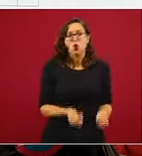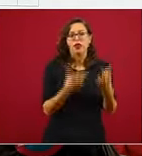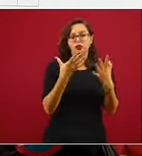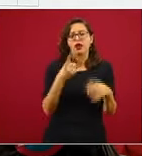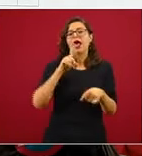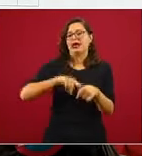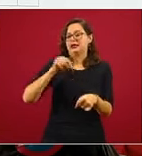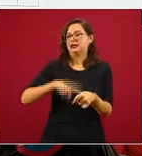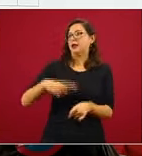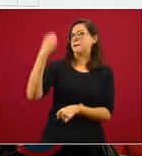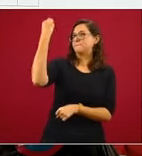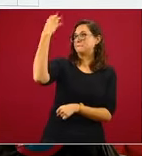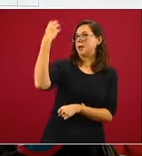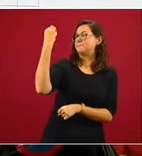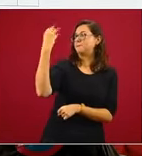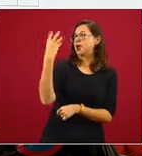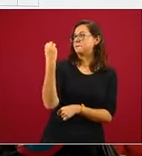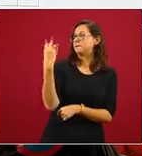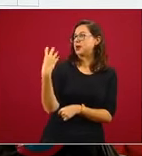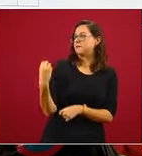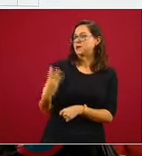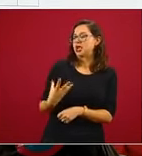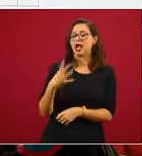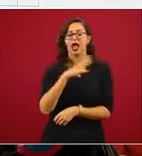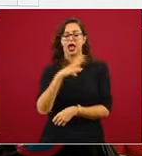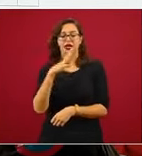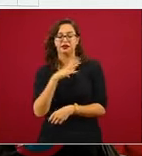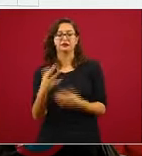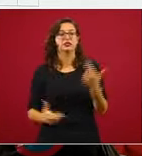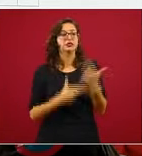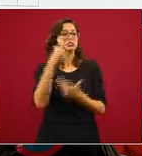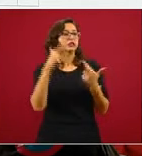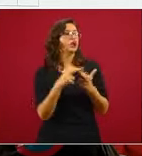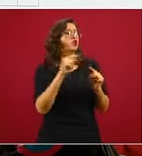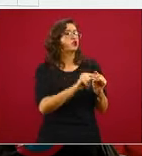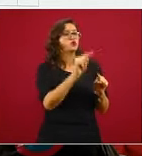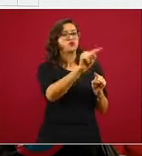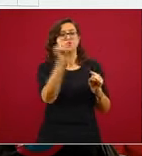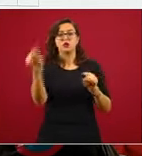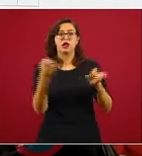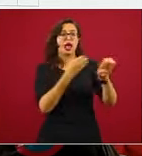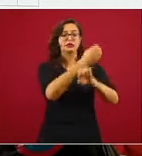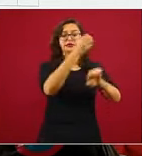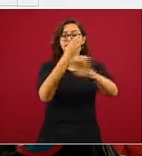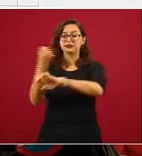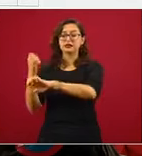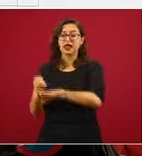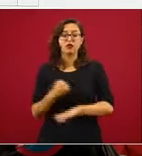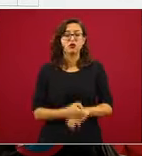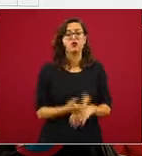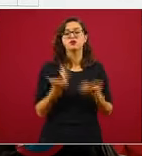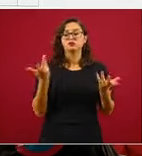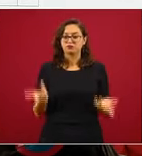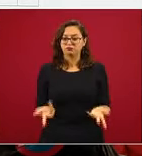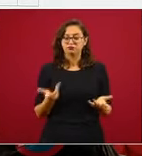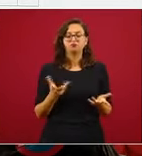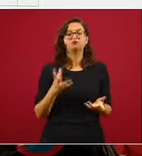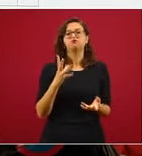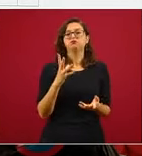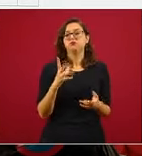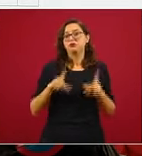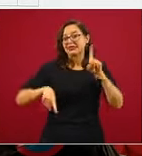podido articular las diferentes acciones a nivel regional, es decir, en cada una de las entidades federativas, dependiendo